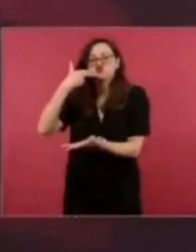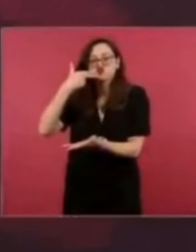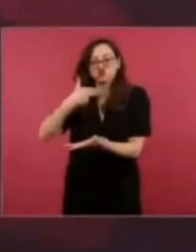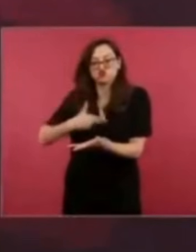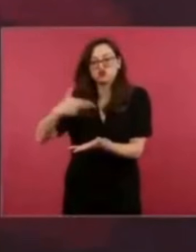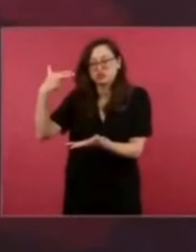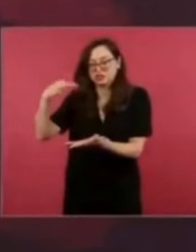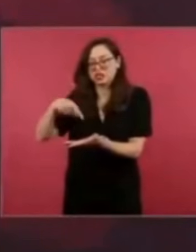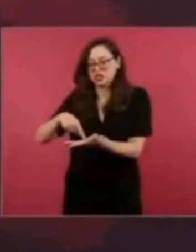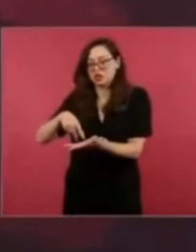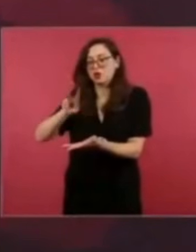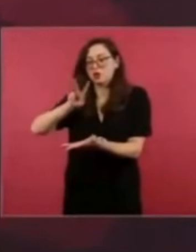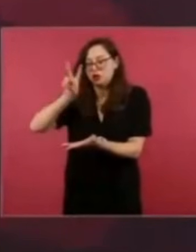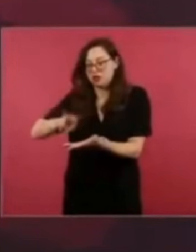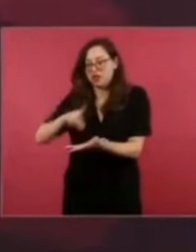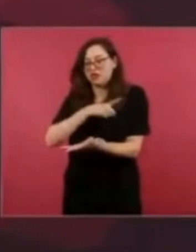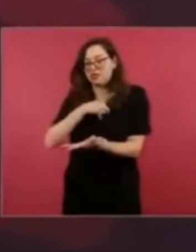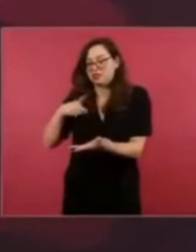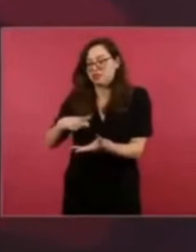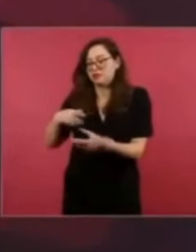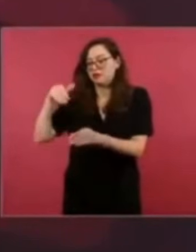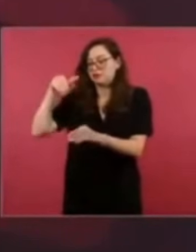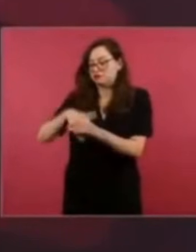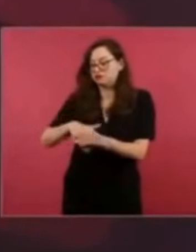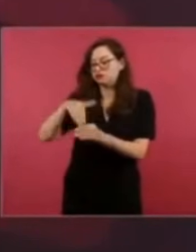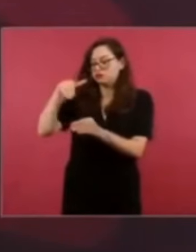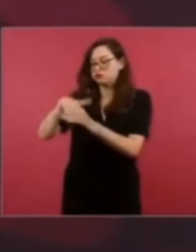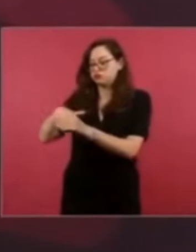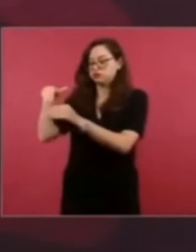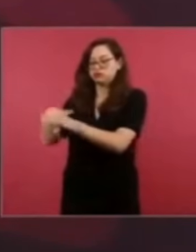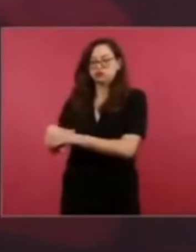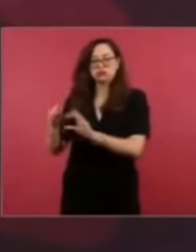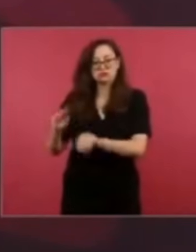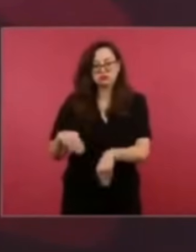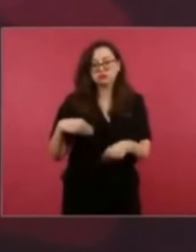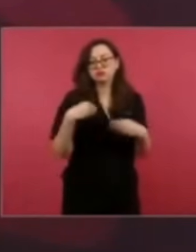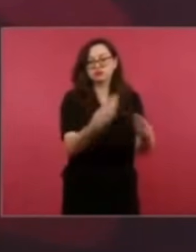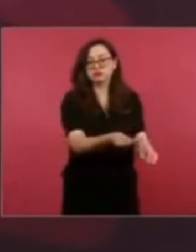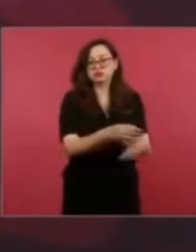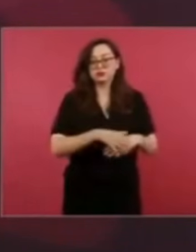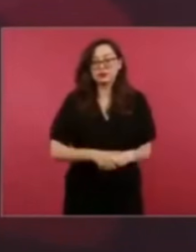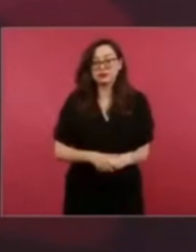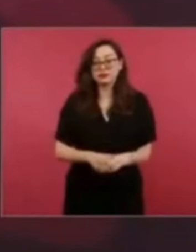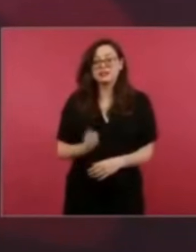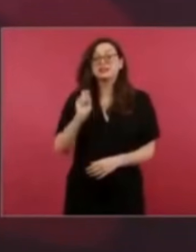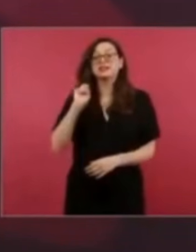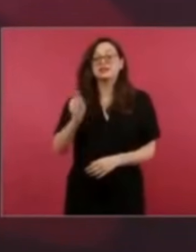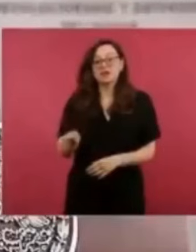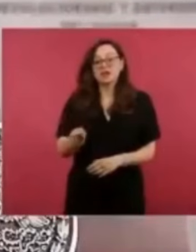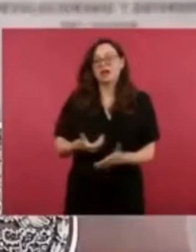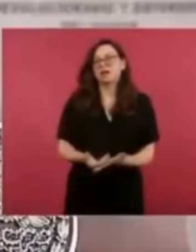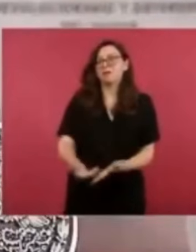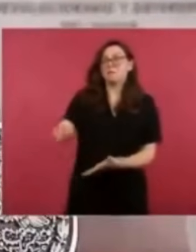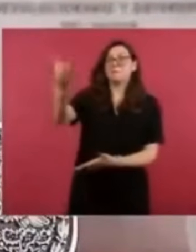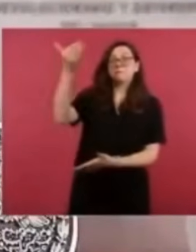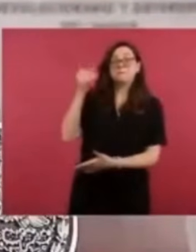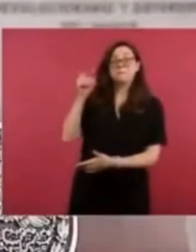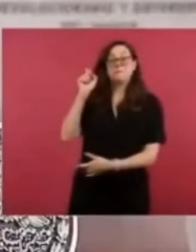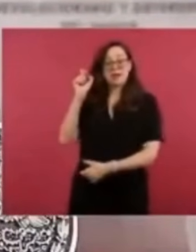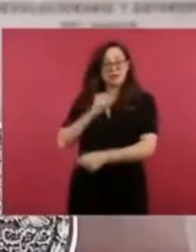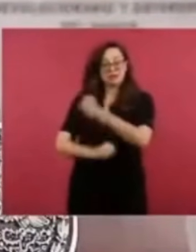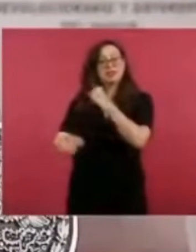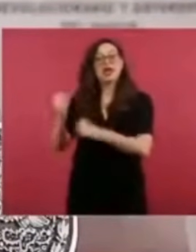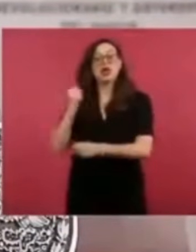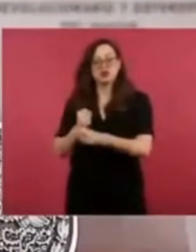sobre cerrado al señor Juan Rebolledo Gout, de manera que los familiares estaban enterados de qué fue